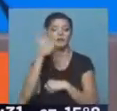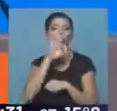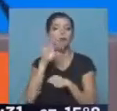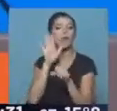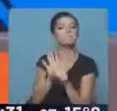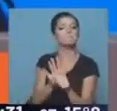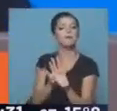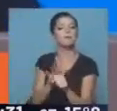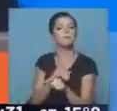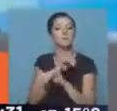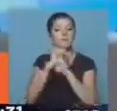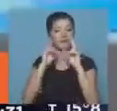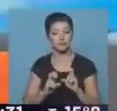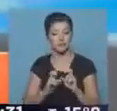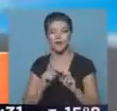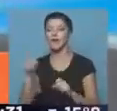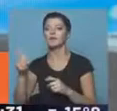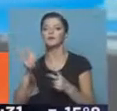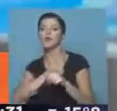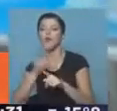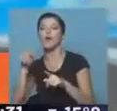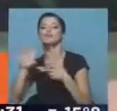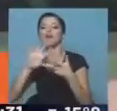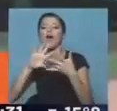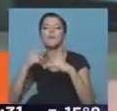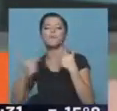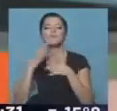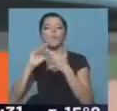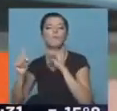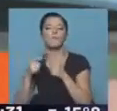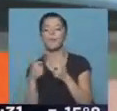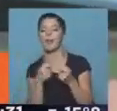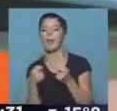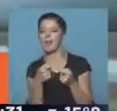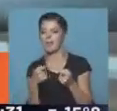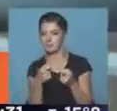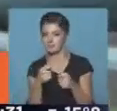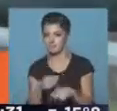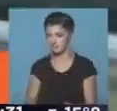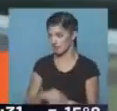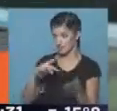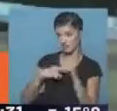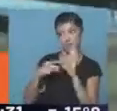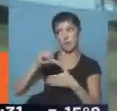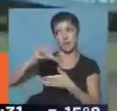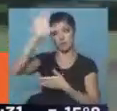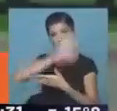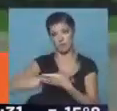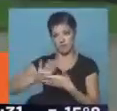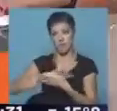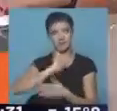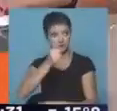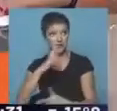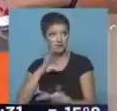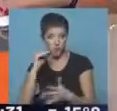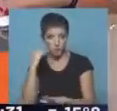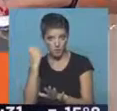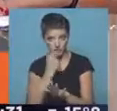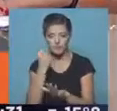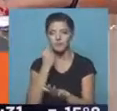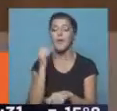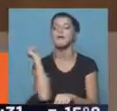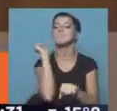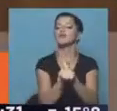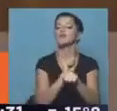la investigación, sino como un mecanismo de presión. Es un problema latinoamericano. En general, que es algo muy, muy delicado a tener en cuenta. Sí. La prisión preventiva no